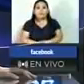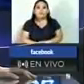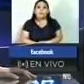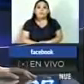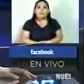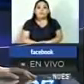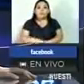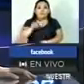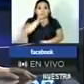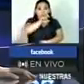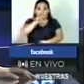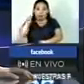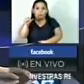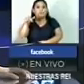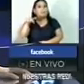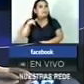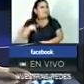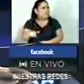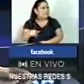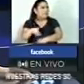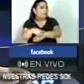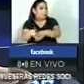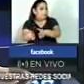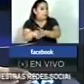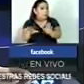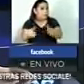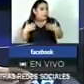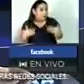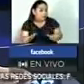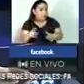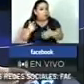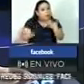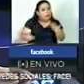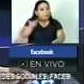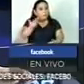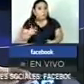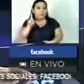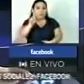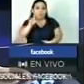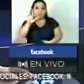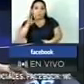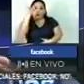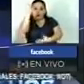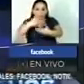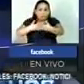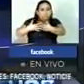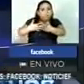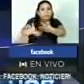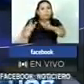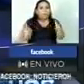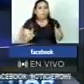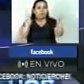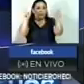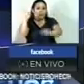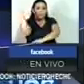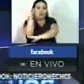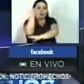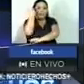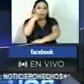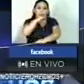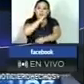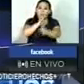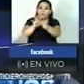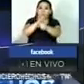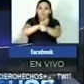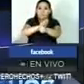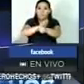Y esta semana los diputados podrían prorrogar por 15 días más el decreto que avale el estado de emergencia nacional por la pandemia del COVID